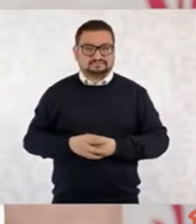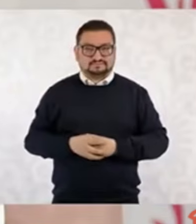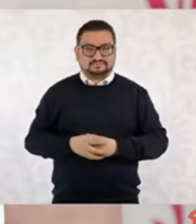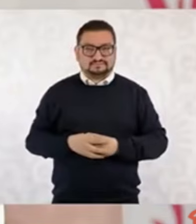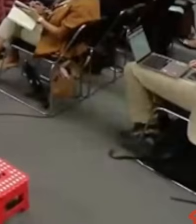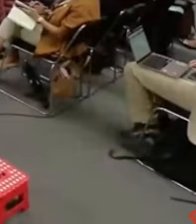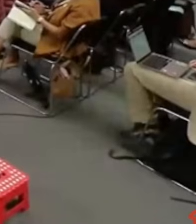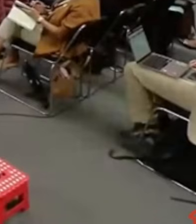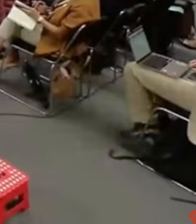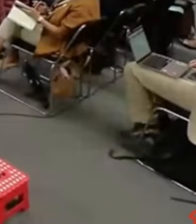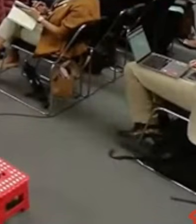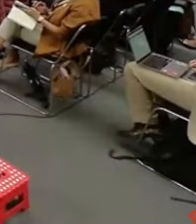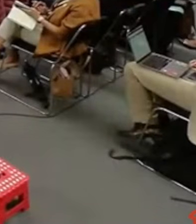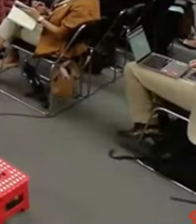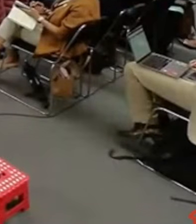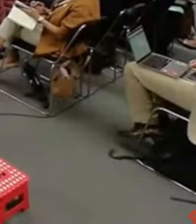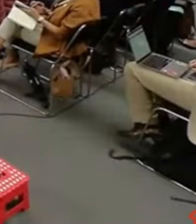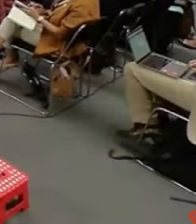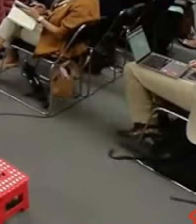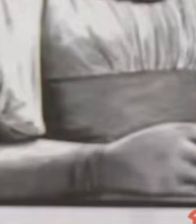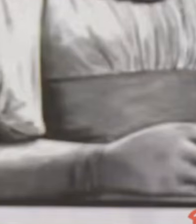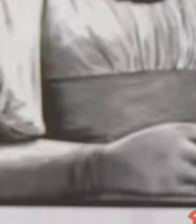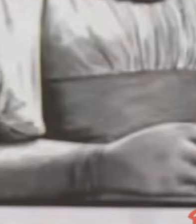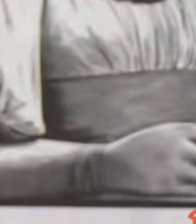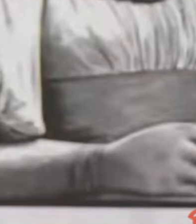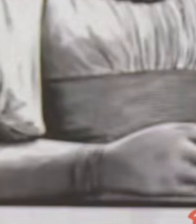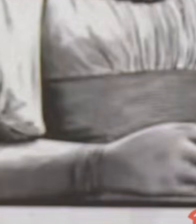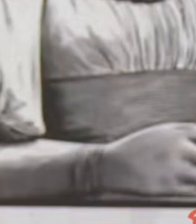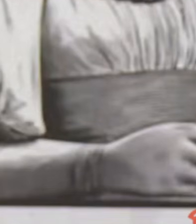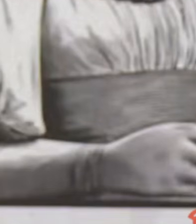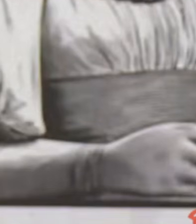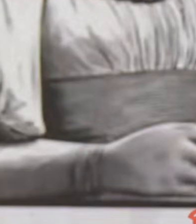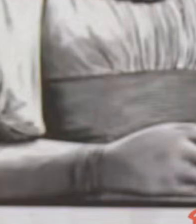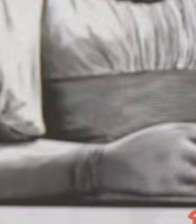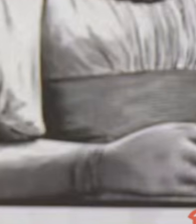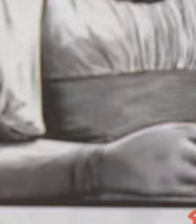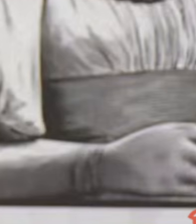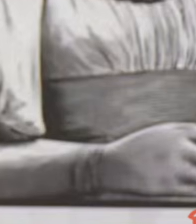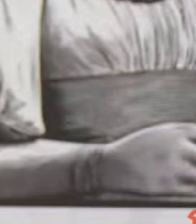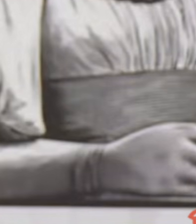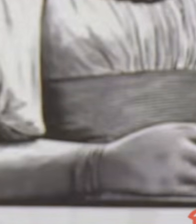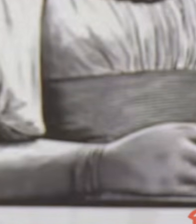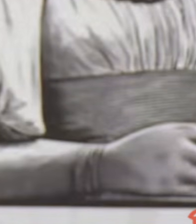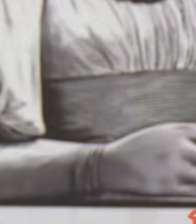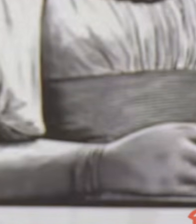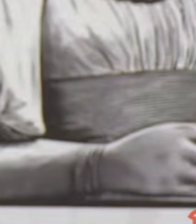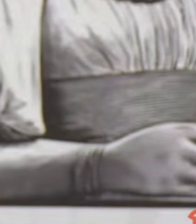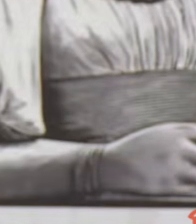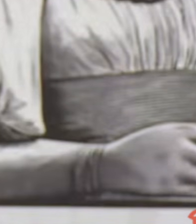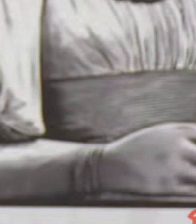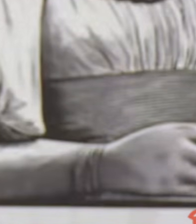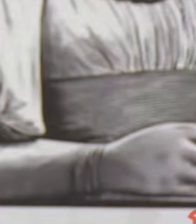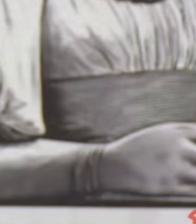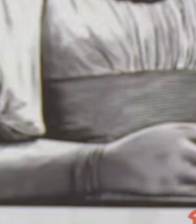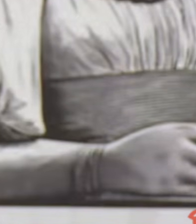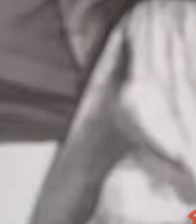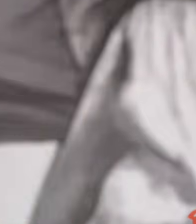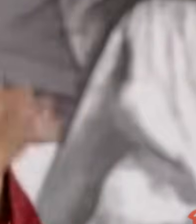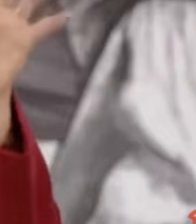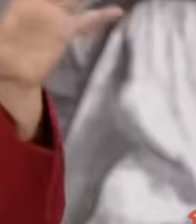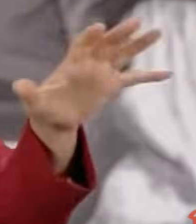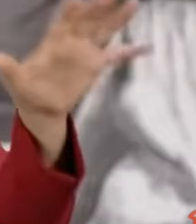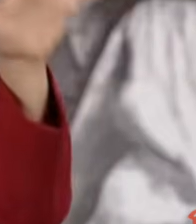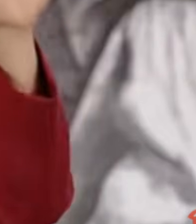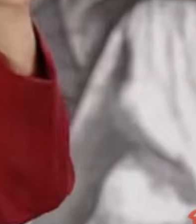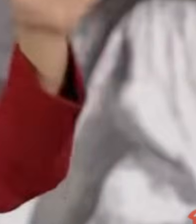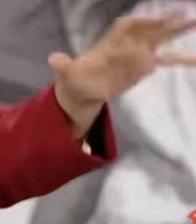Entonces, puede haber interpretaciones de medios de comunicación, de ciudadanos, pero